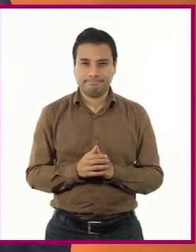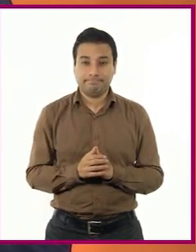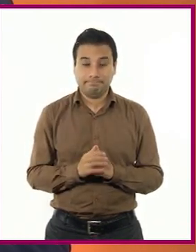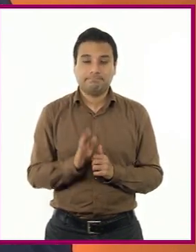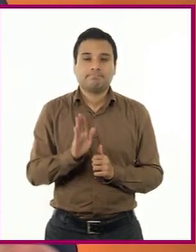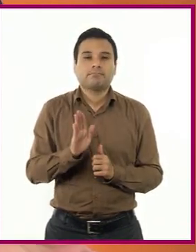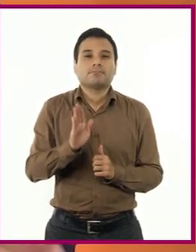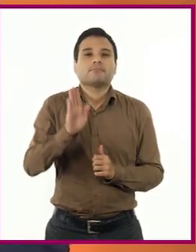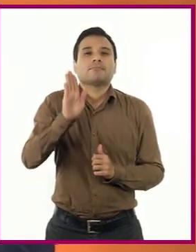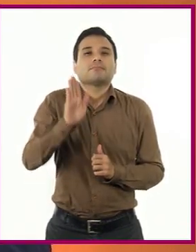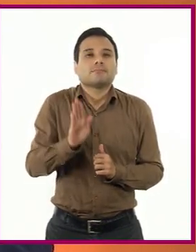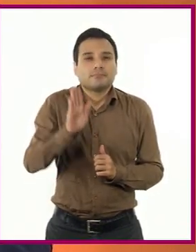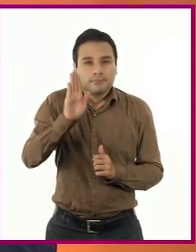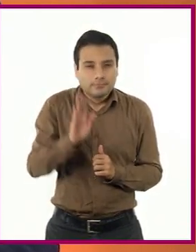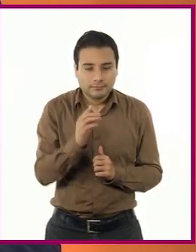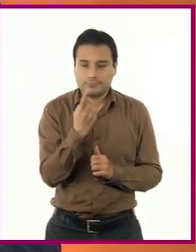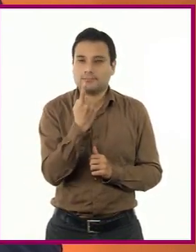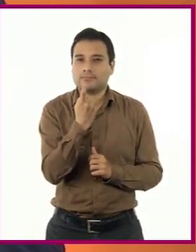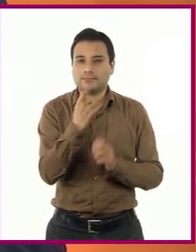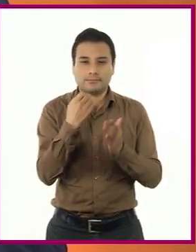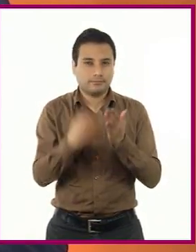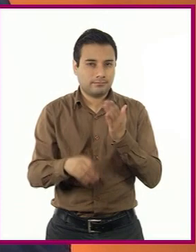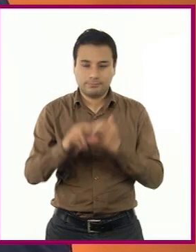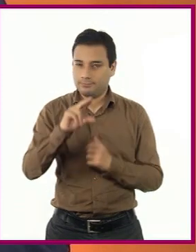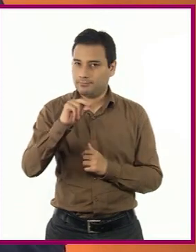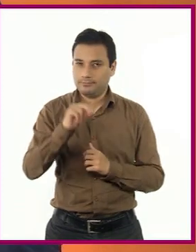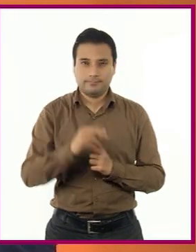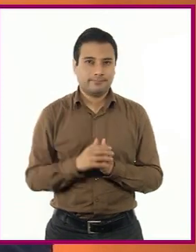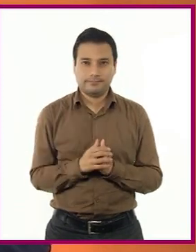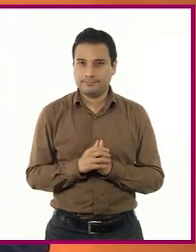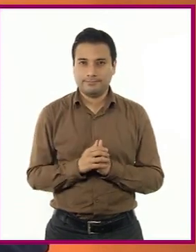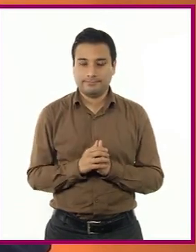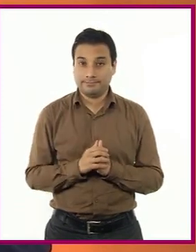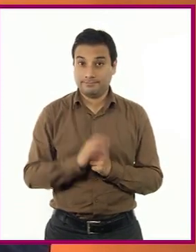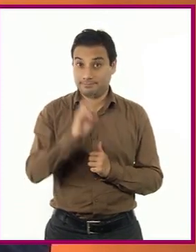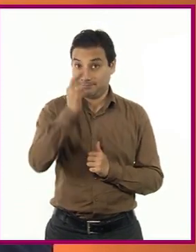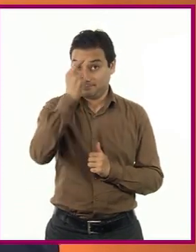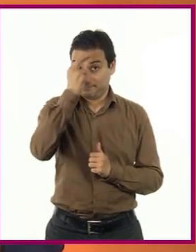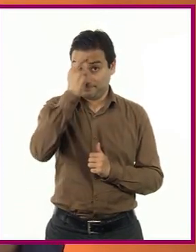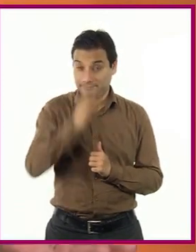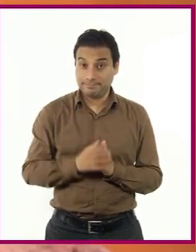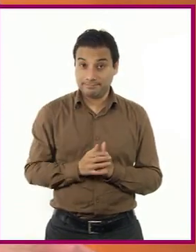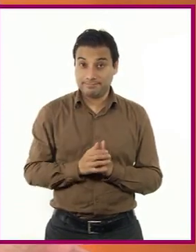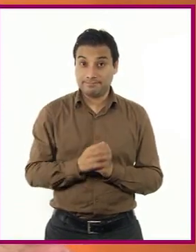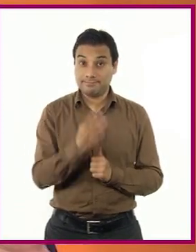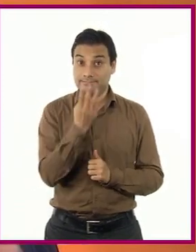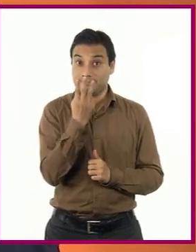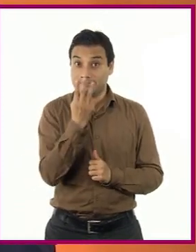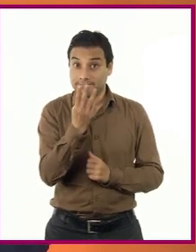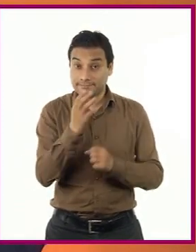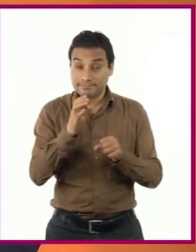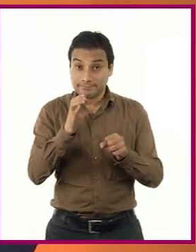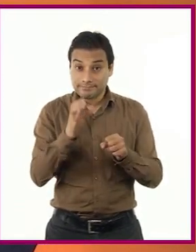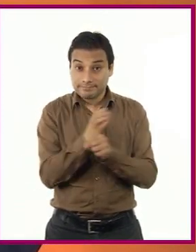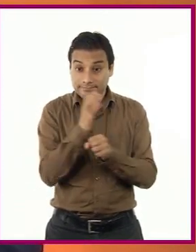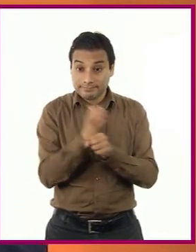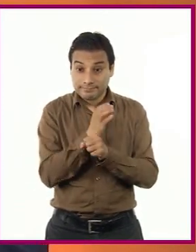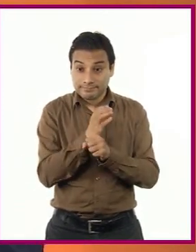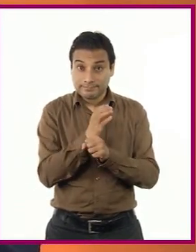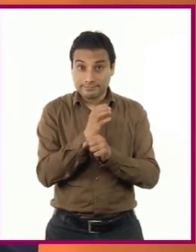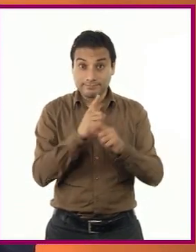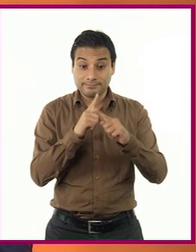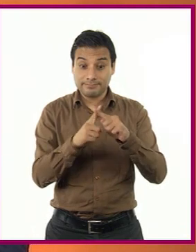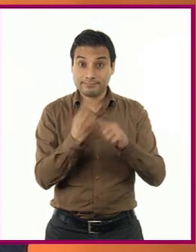que falta o se robaron un peso. Pero si recordamos la promoción de 3 cafés por 25